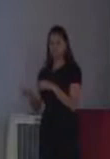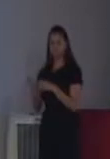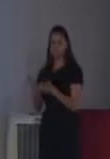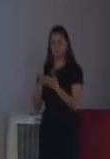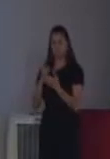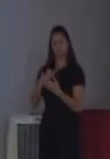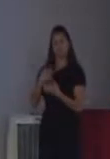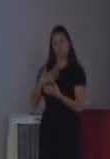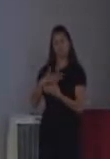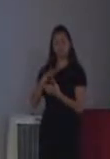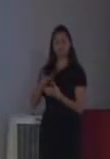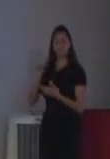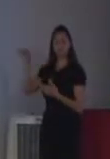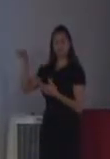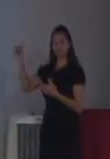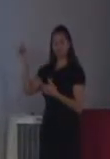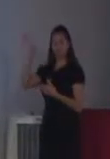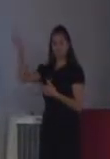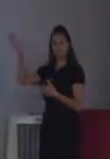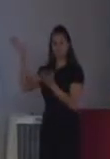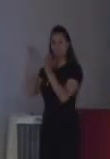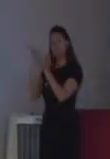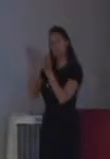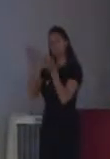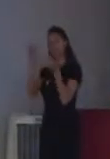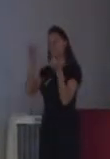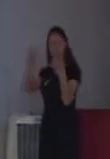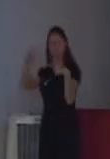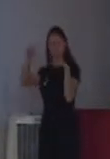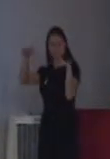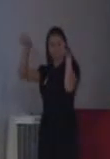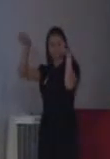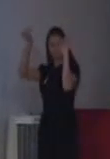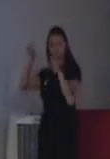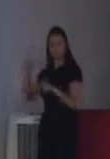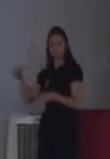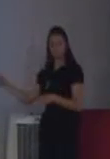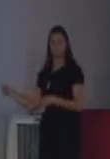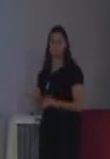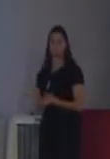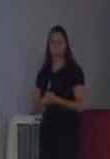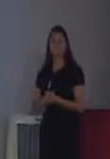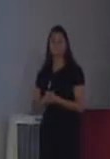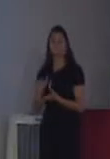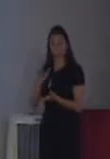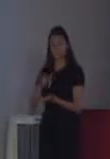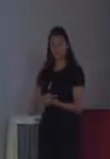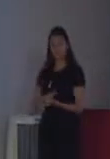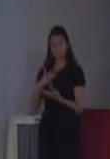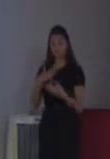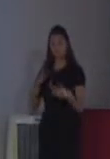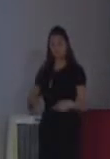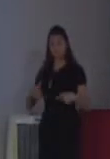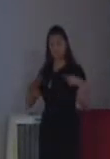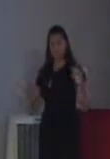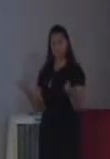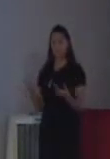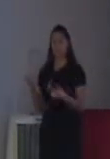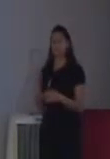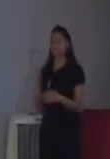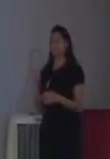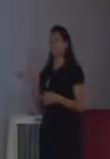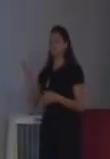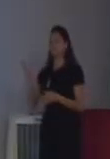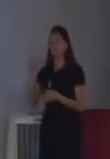exterior, ¿no? Y, digamos, hacer estudios de posgrado, etcétera, etcétera. Digamos que este recorrido de vida, ¿qué